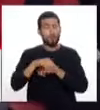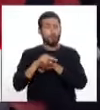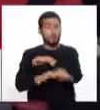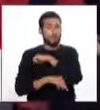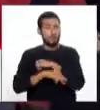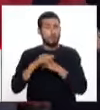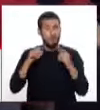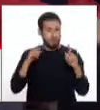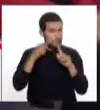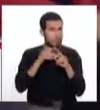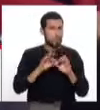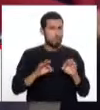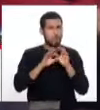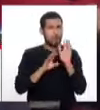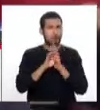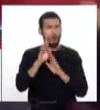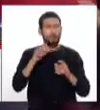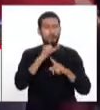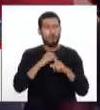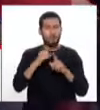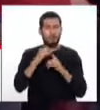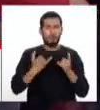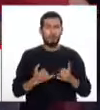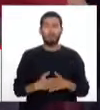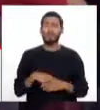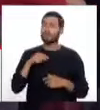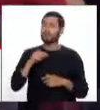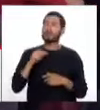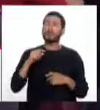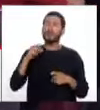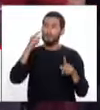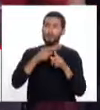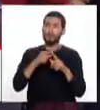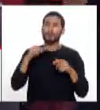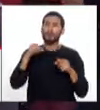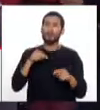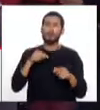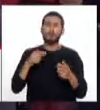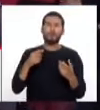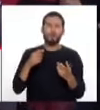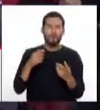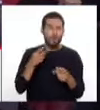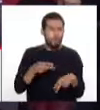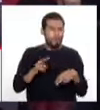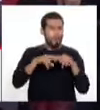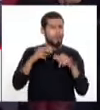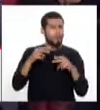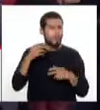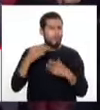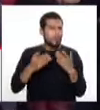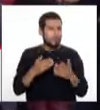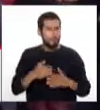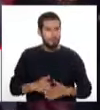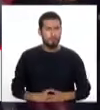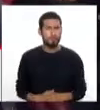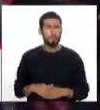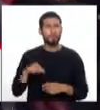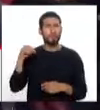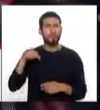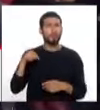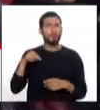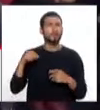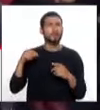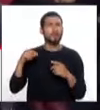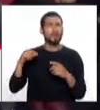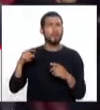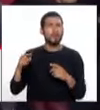desarrollo social y económico del Perú. Muchas gracias. Su rol en el marco implica un gran reto y mucho aprendizaje, desde